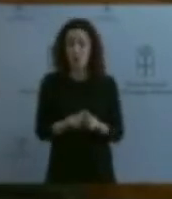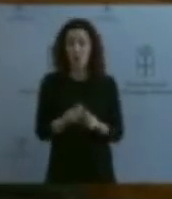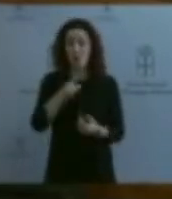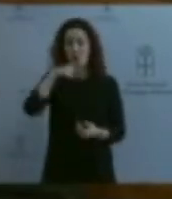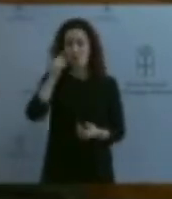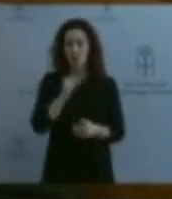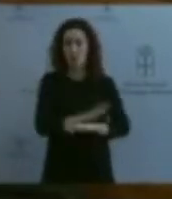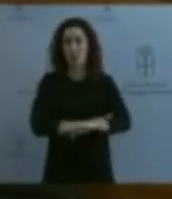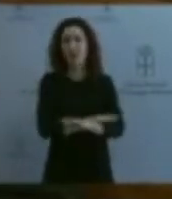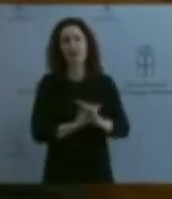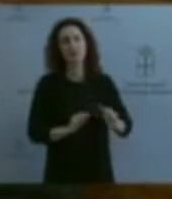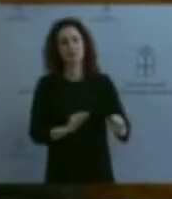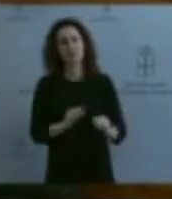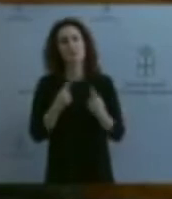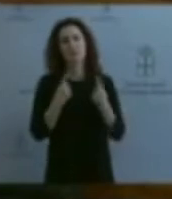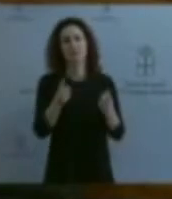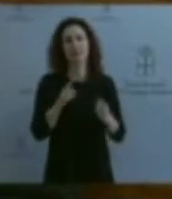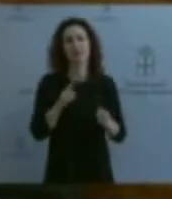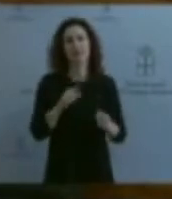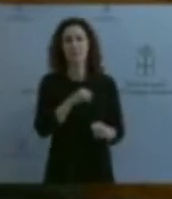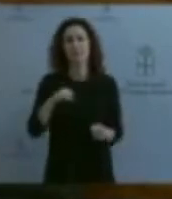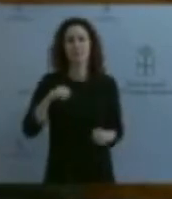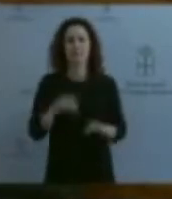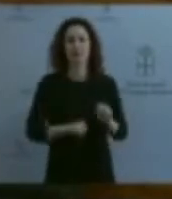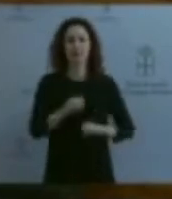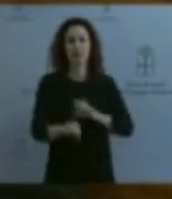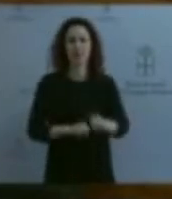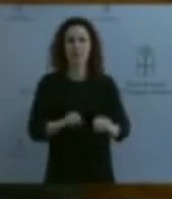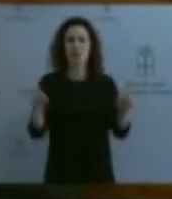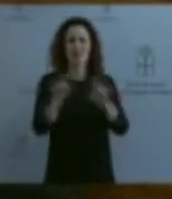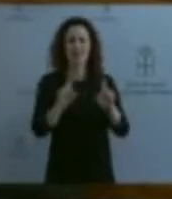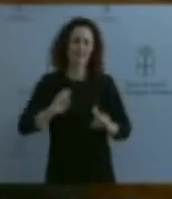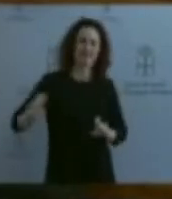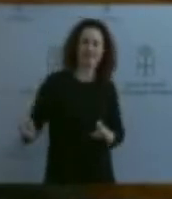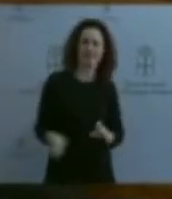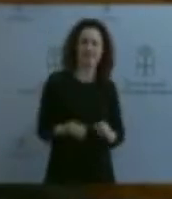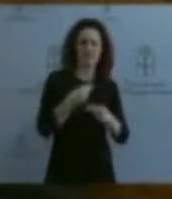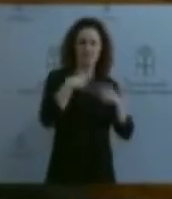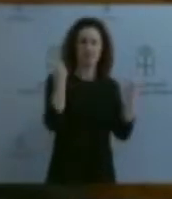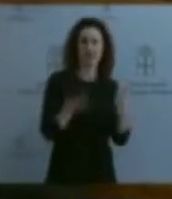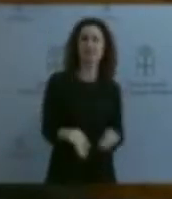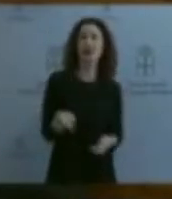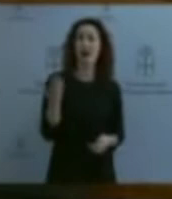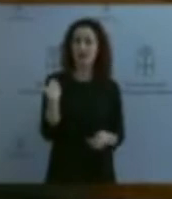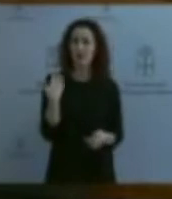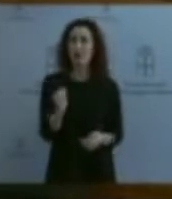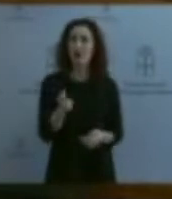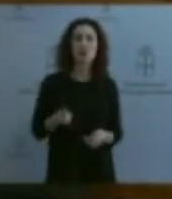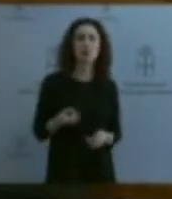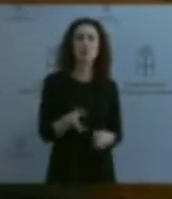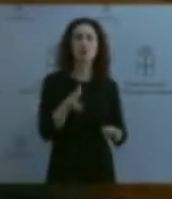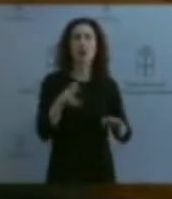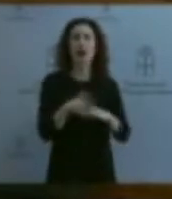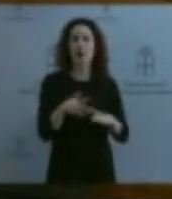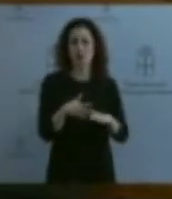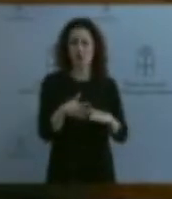recuerden, en todas las empresas que habían sido públicas se quedaba un determinado número de acciones, lo que se llama eso de la acción de oro,